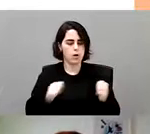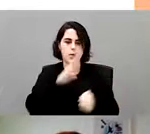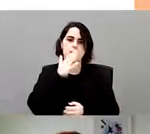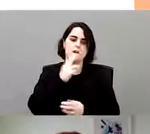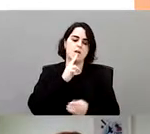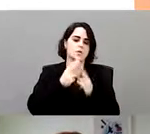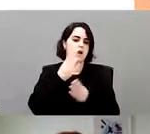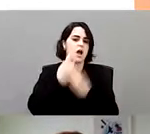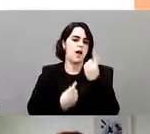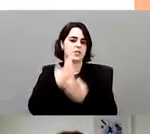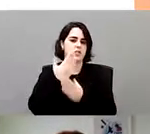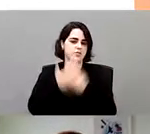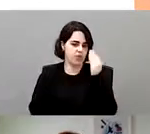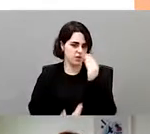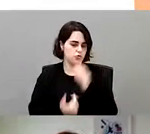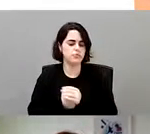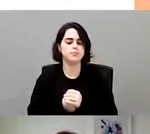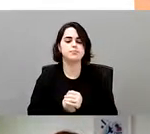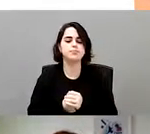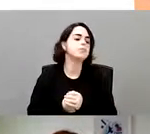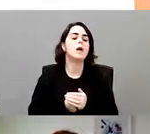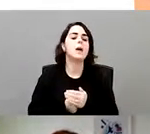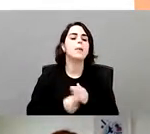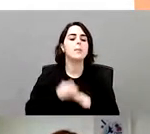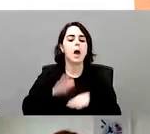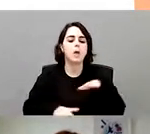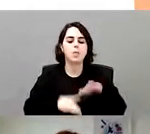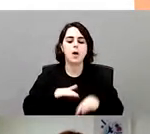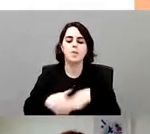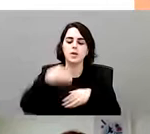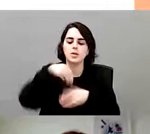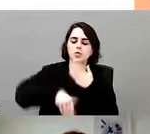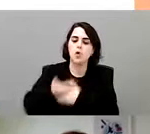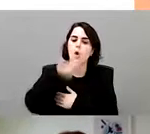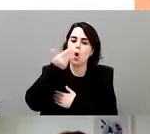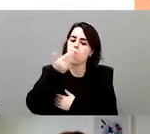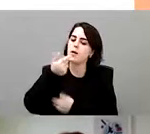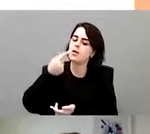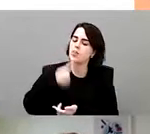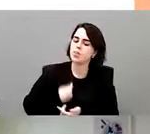respuesta. Nos dieron pautas desde el colegio